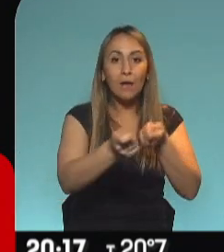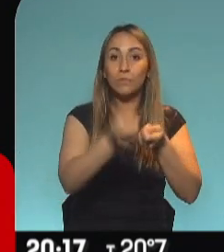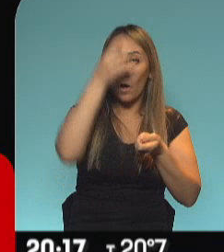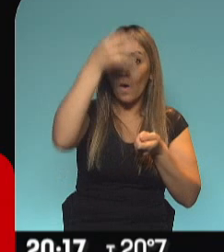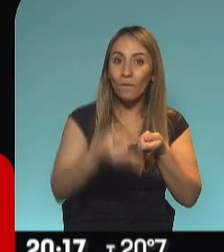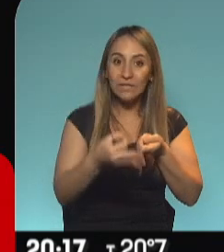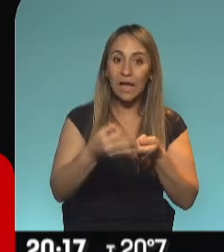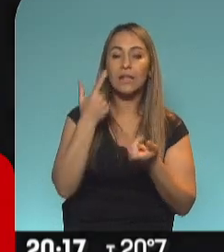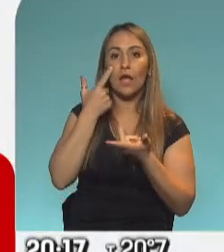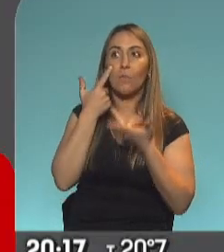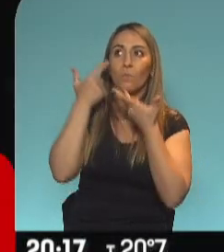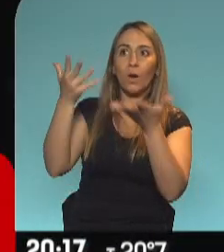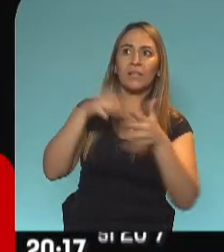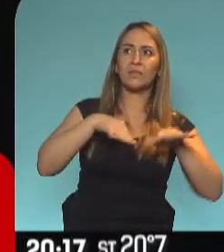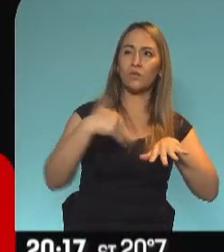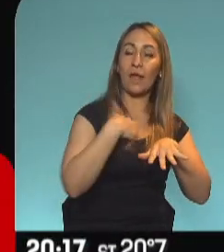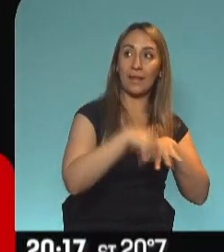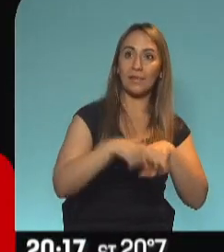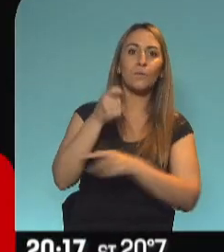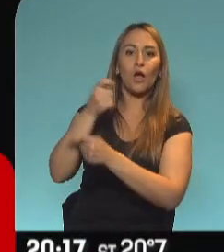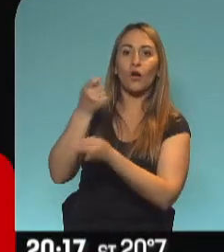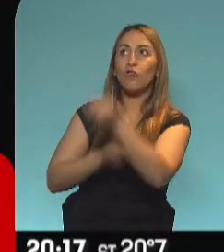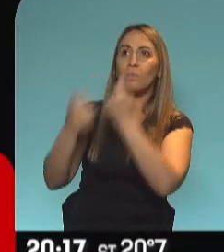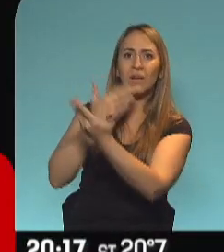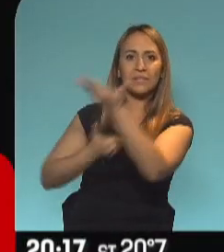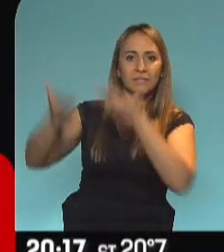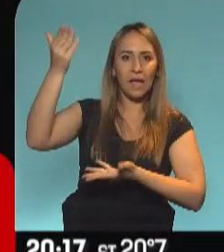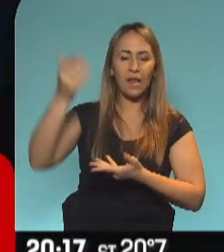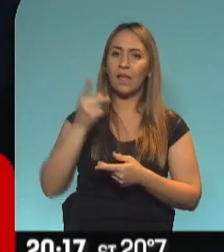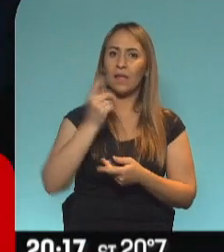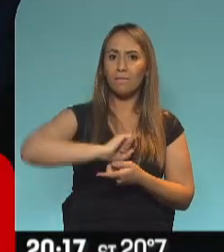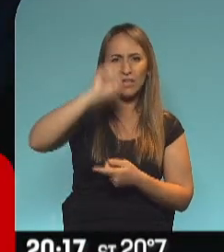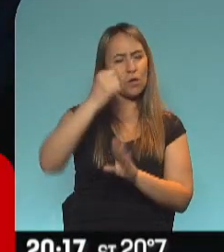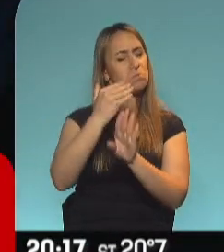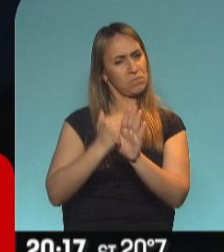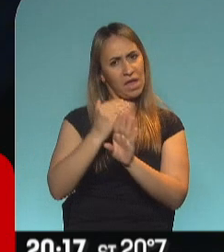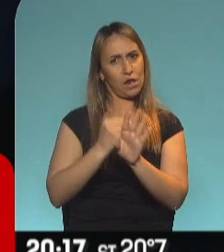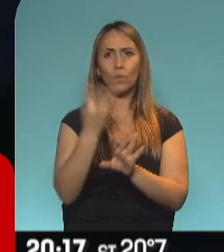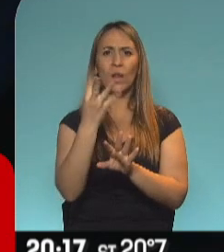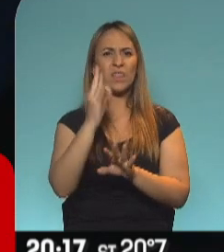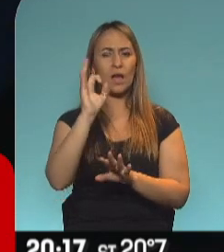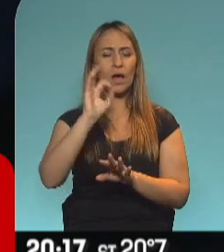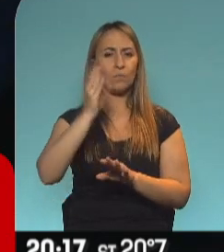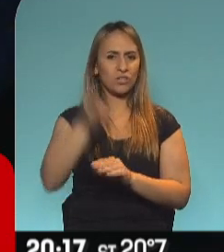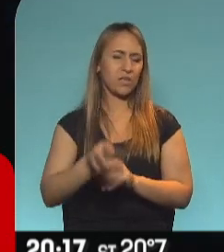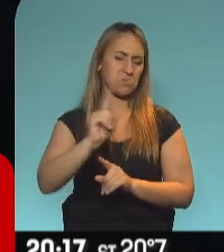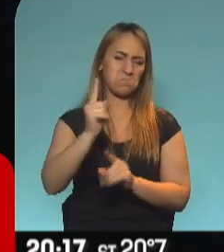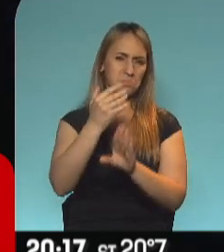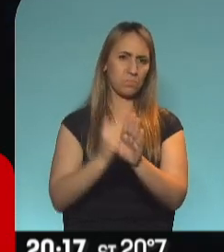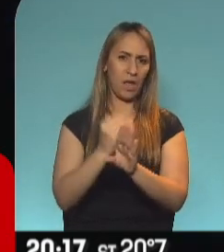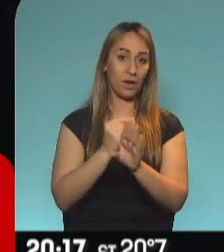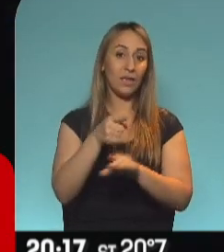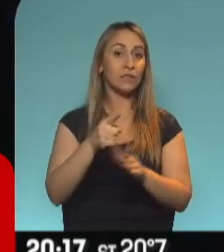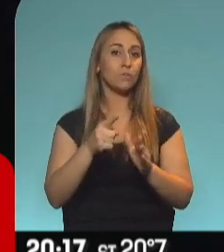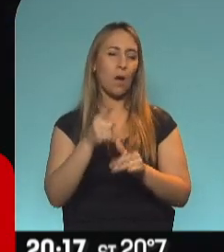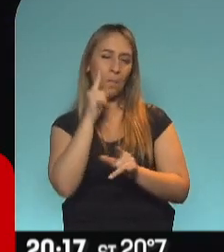argentina en el frente comercial. No, la inflación viene más baja, no viene de 40%. ¿Va a ser menos de 40%, decís? Así es, ese es nuestro